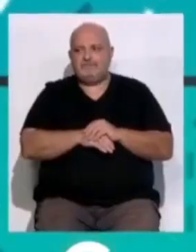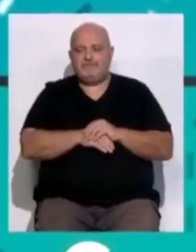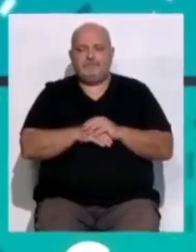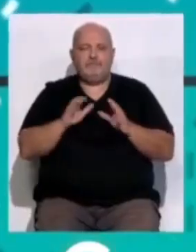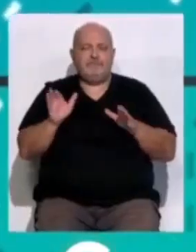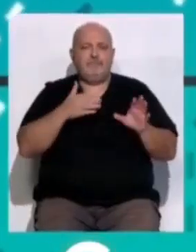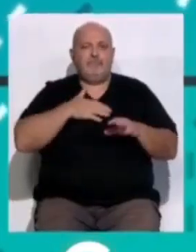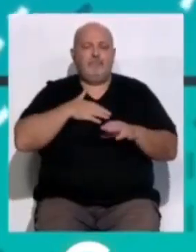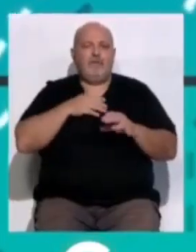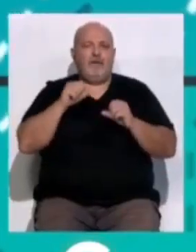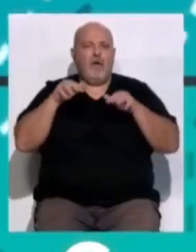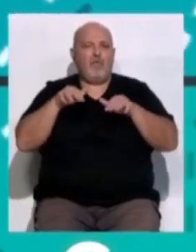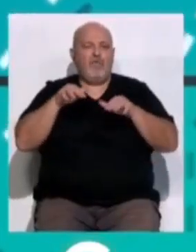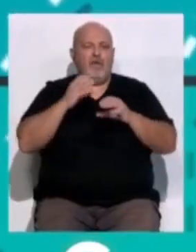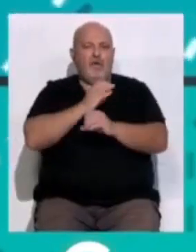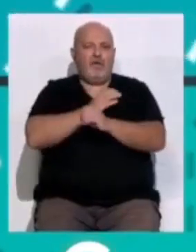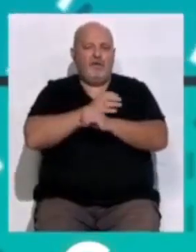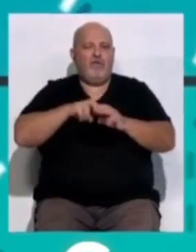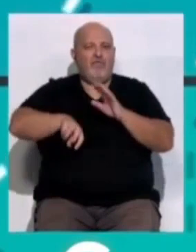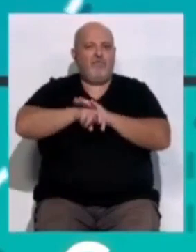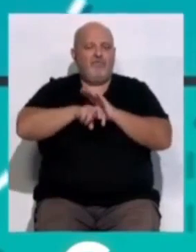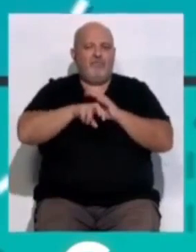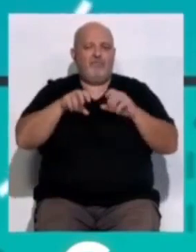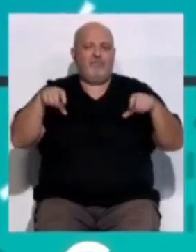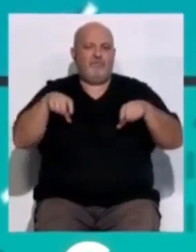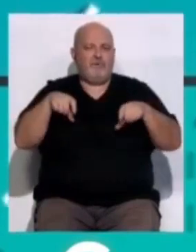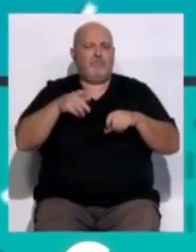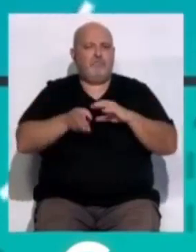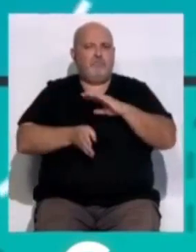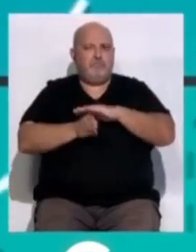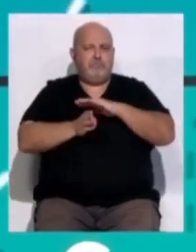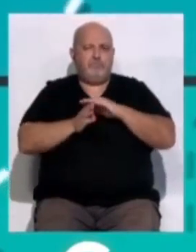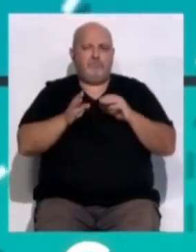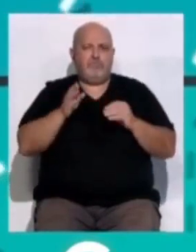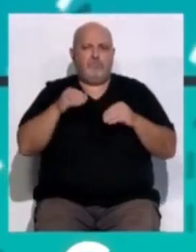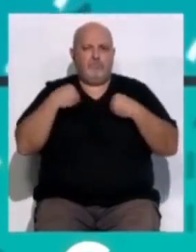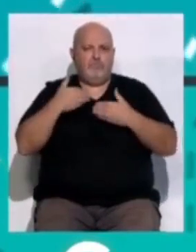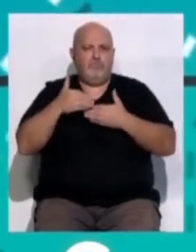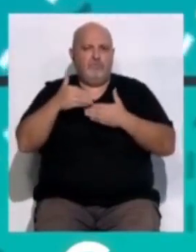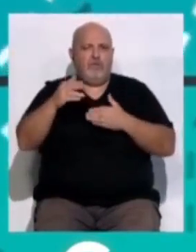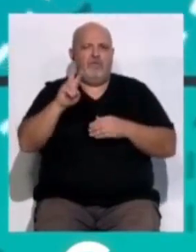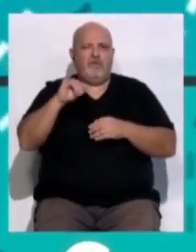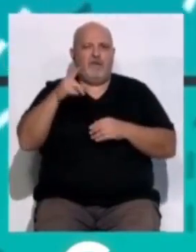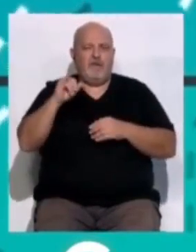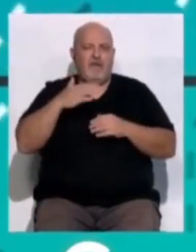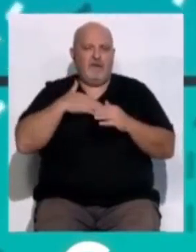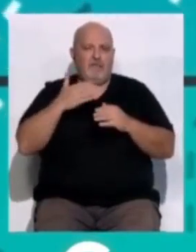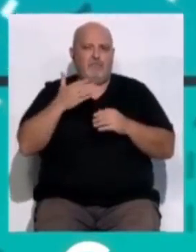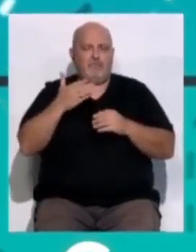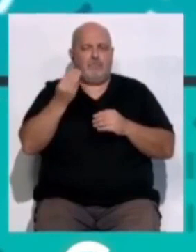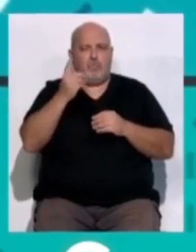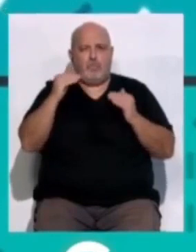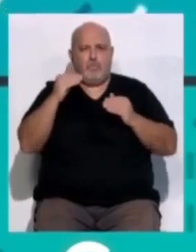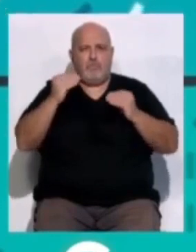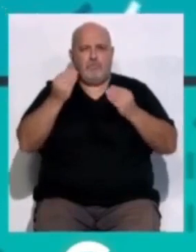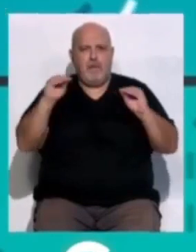La audiencia de Onda Cádiz y los aficionados al fútbol sala podrán seguir disfrutando de los partidos del Virgili en casa una temporada